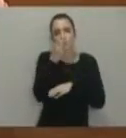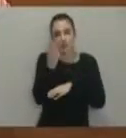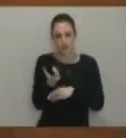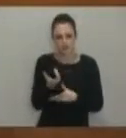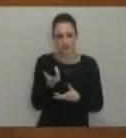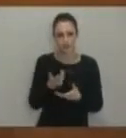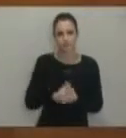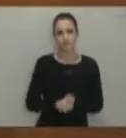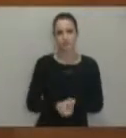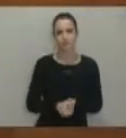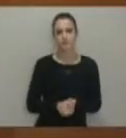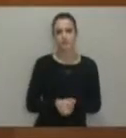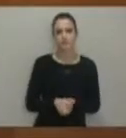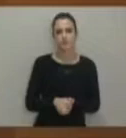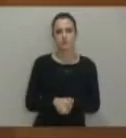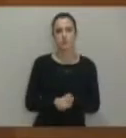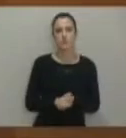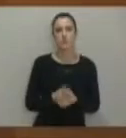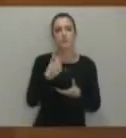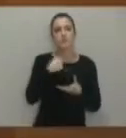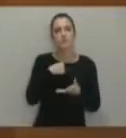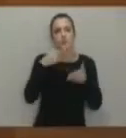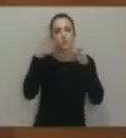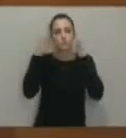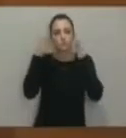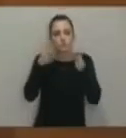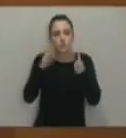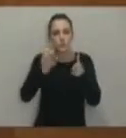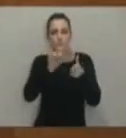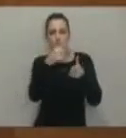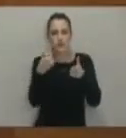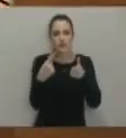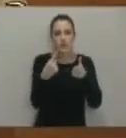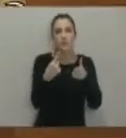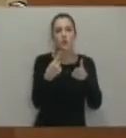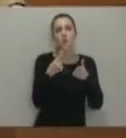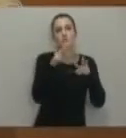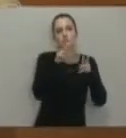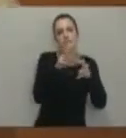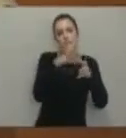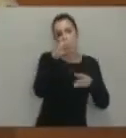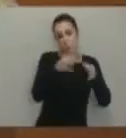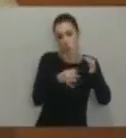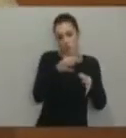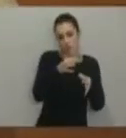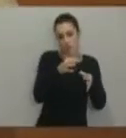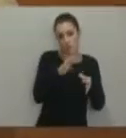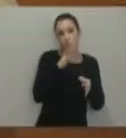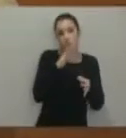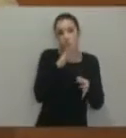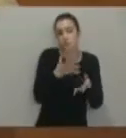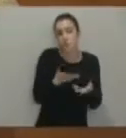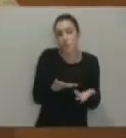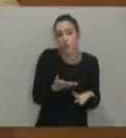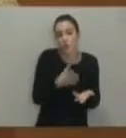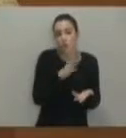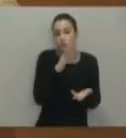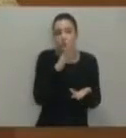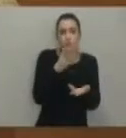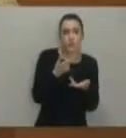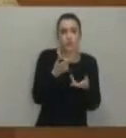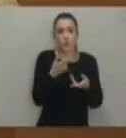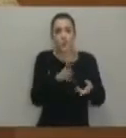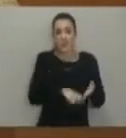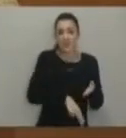Español. Me centraré en primer lugar en el argumento jurídico, un argumento que, por cierto, puede aplicarse con carácter